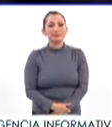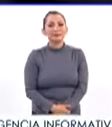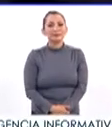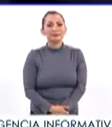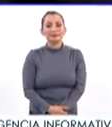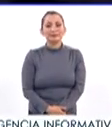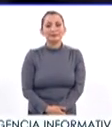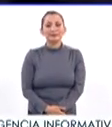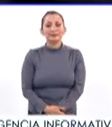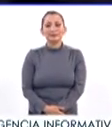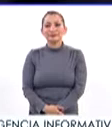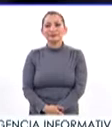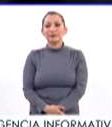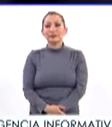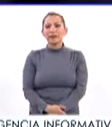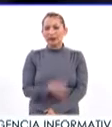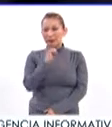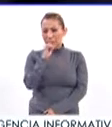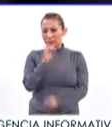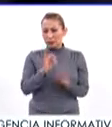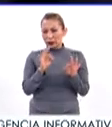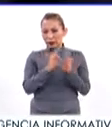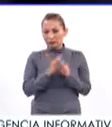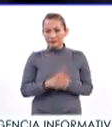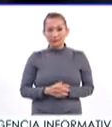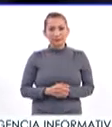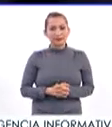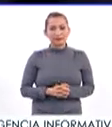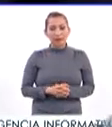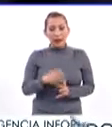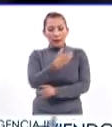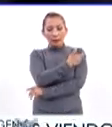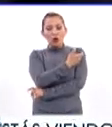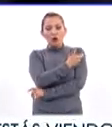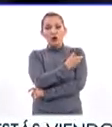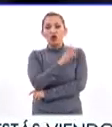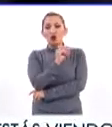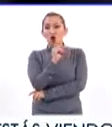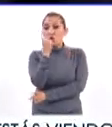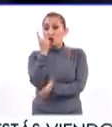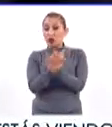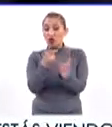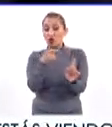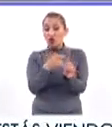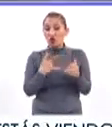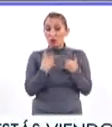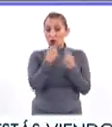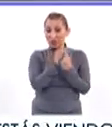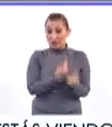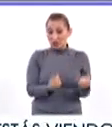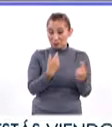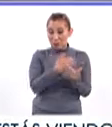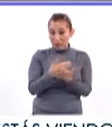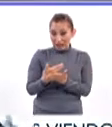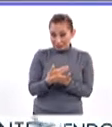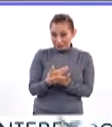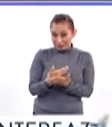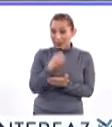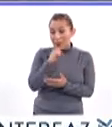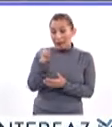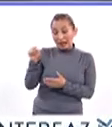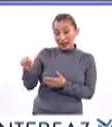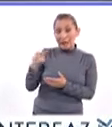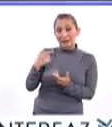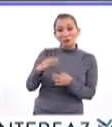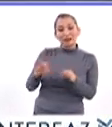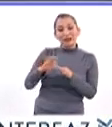Claro. Además es algo muy importante. Obviamente la vacunación no solo va para los jóvenes o los niños, los bebés, los recién nacidos. También es